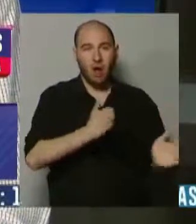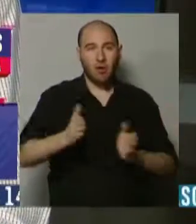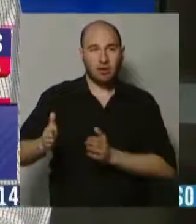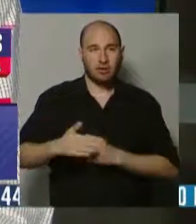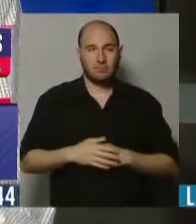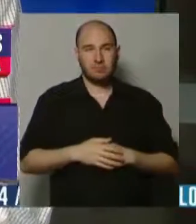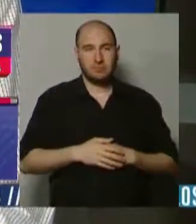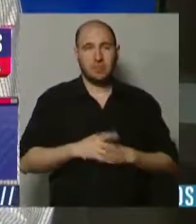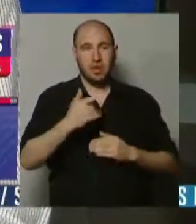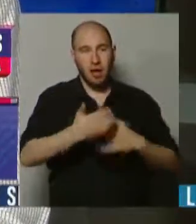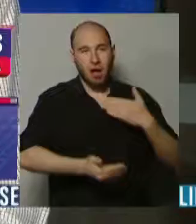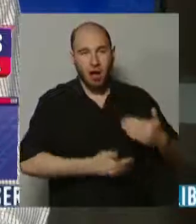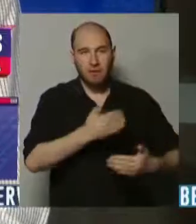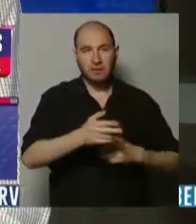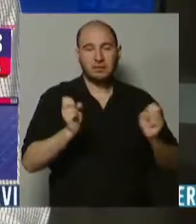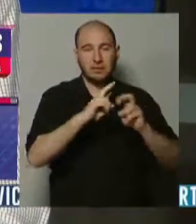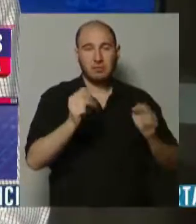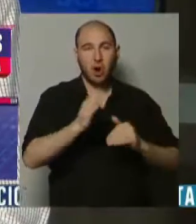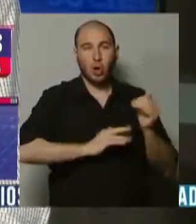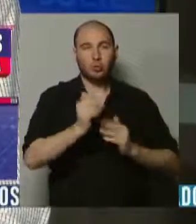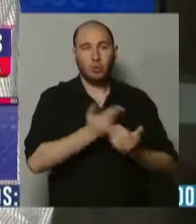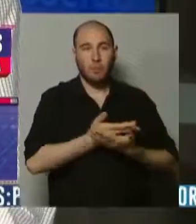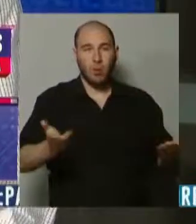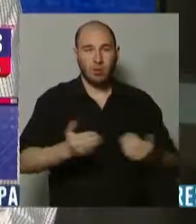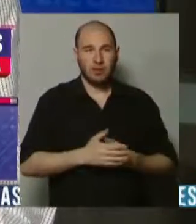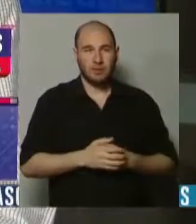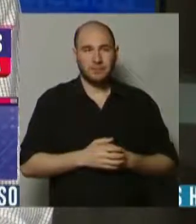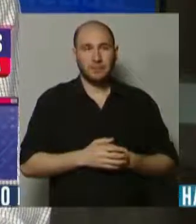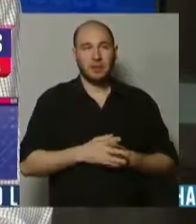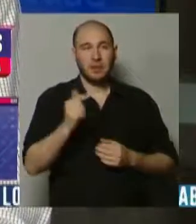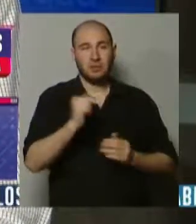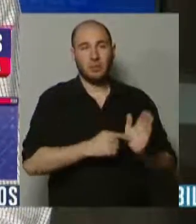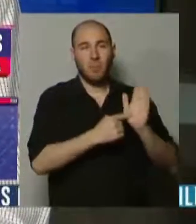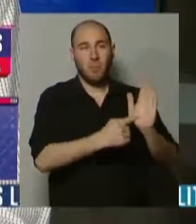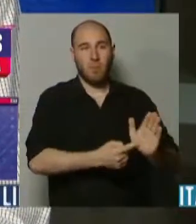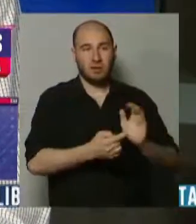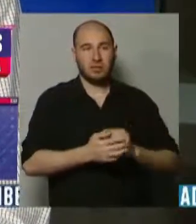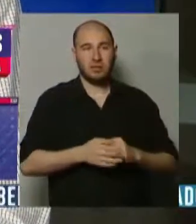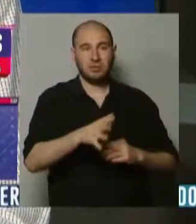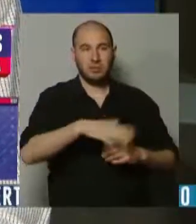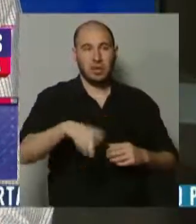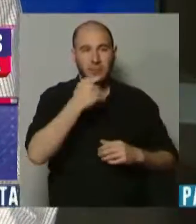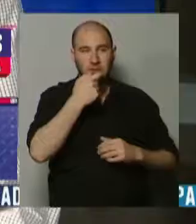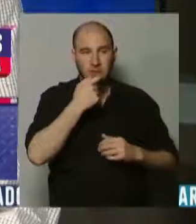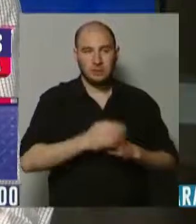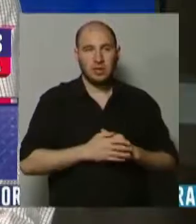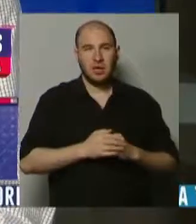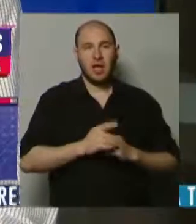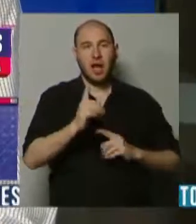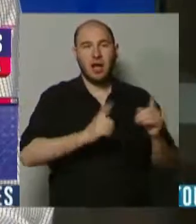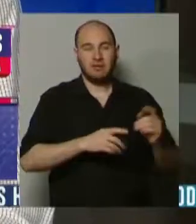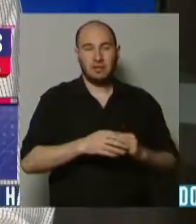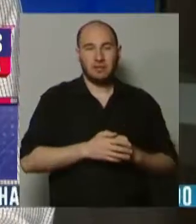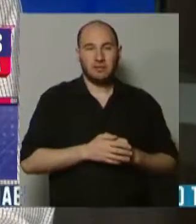ordenadas y ha avanzado bastante con el tema de la obra pública, que de hecho es bastante visible en la ciudad de Mendoza. Por ahí el resto de